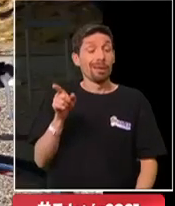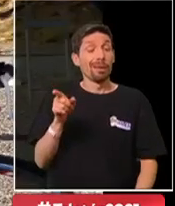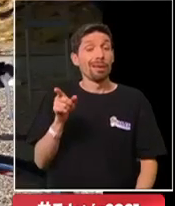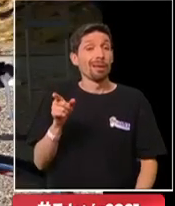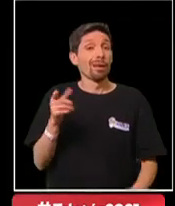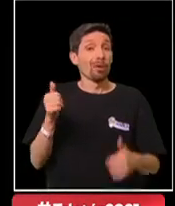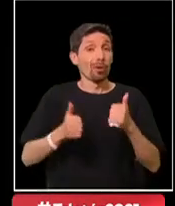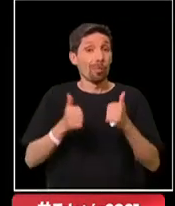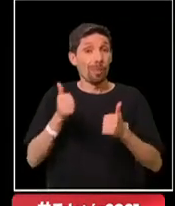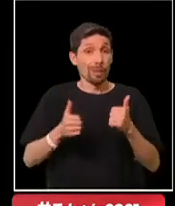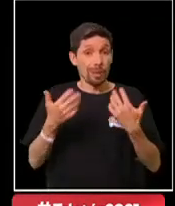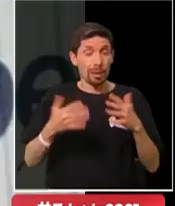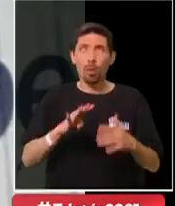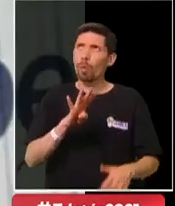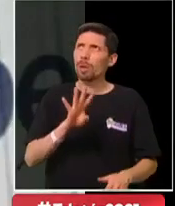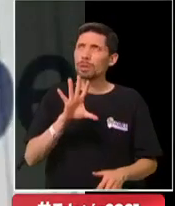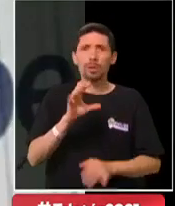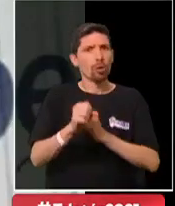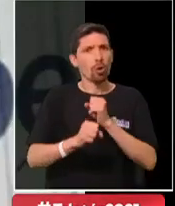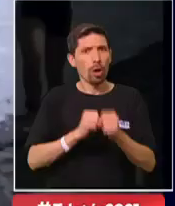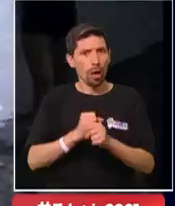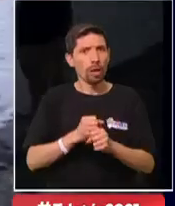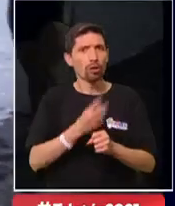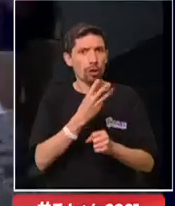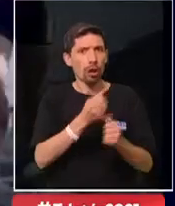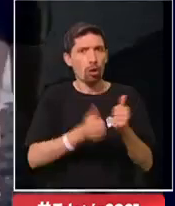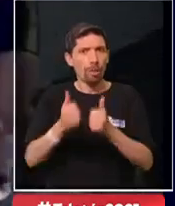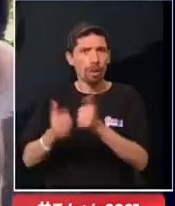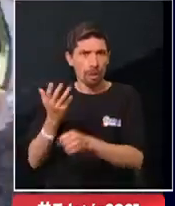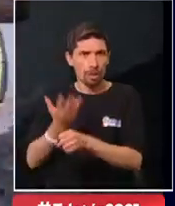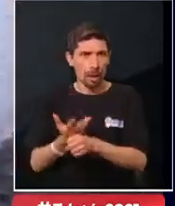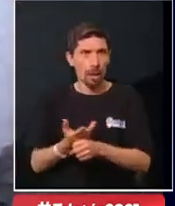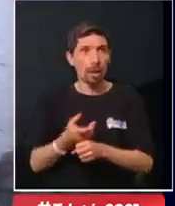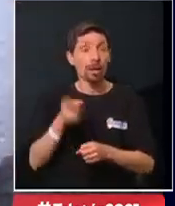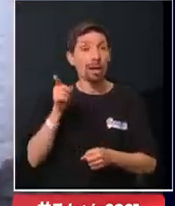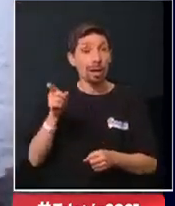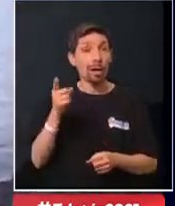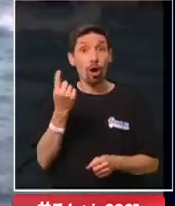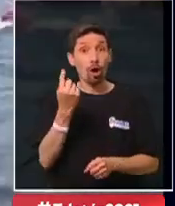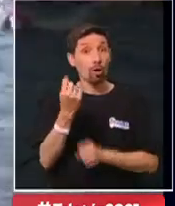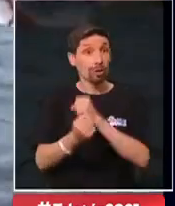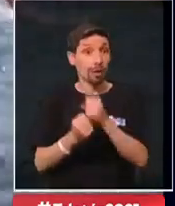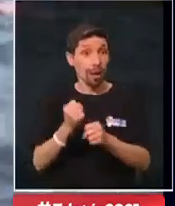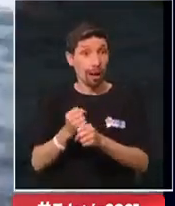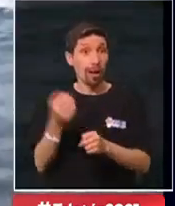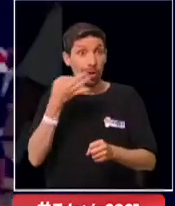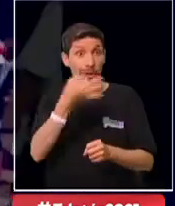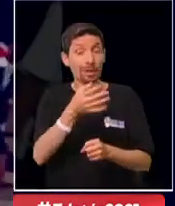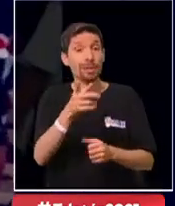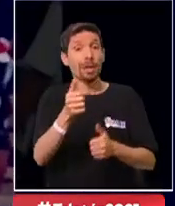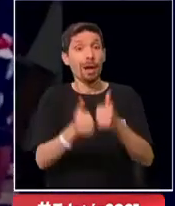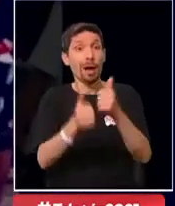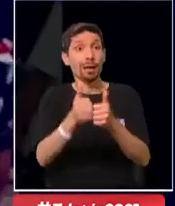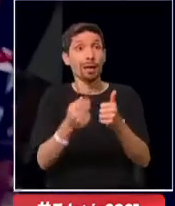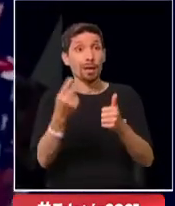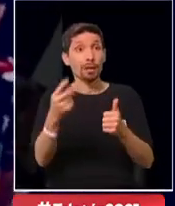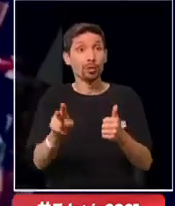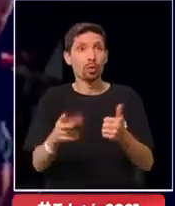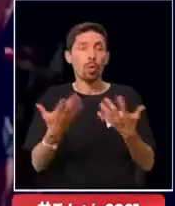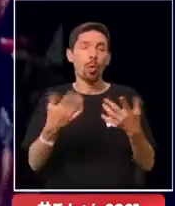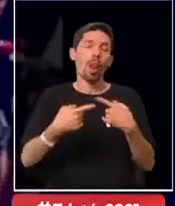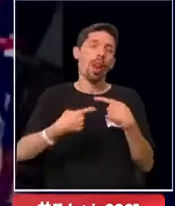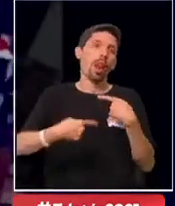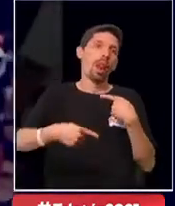lleva 4 o 5 años ya compitiendo triatlón. A Génesis González, de solo 11 años, la carrera en su categoría se le hizo